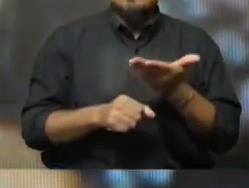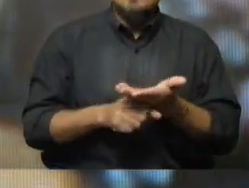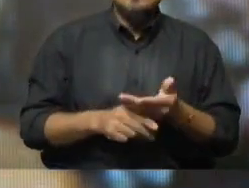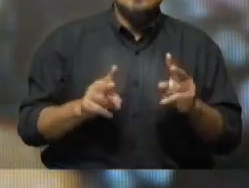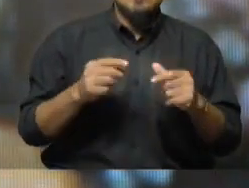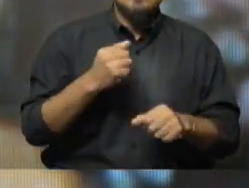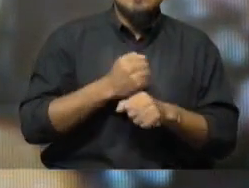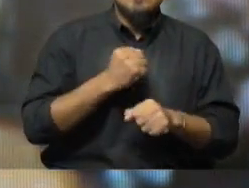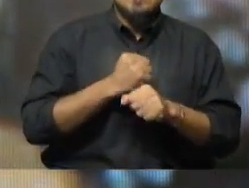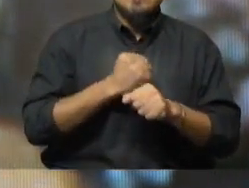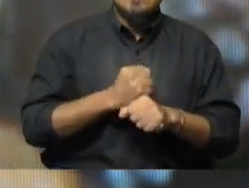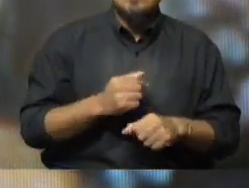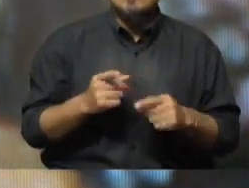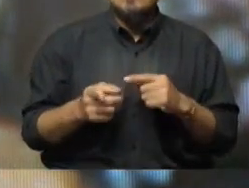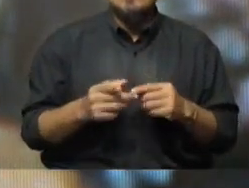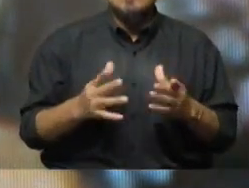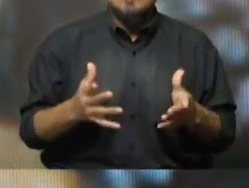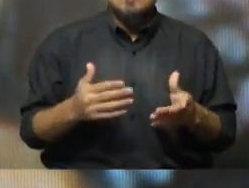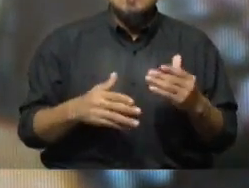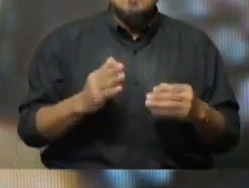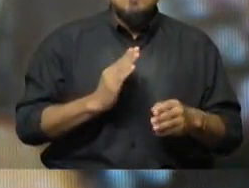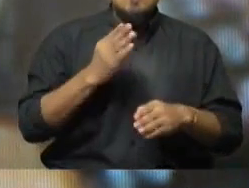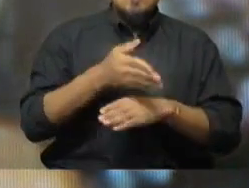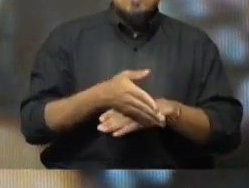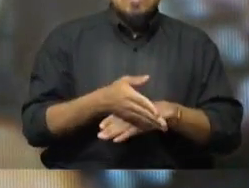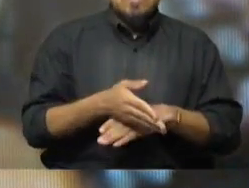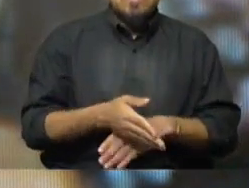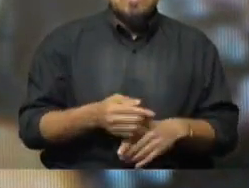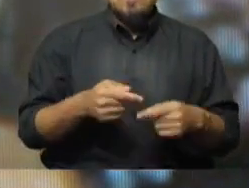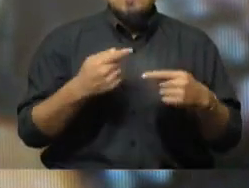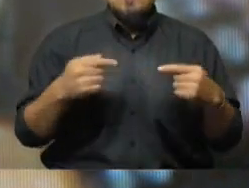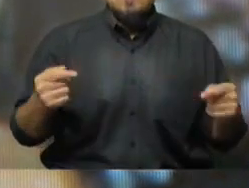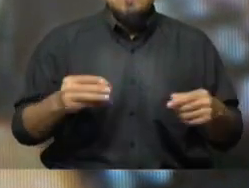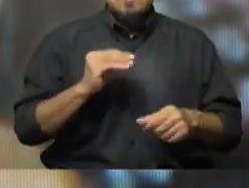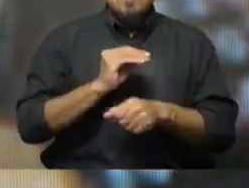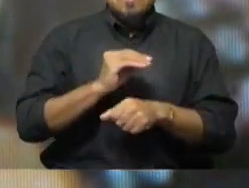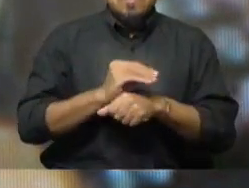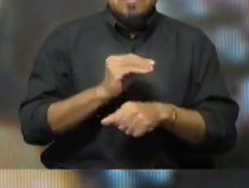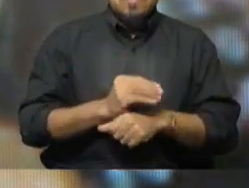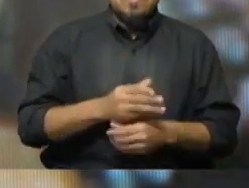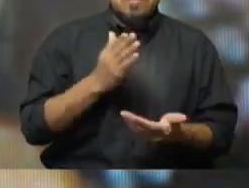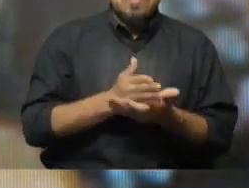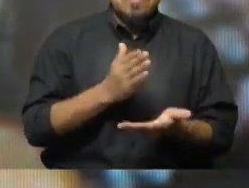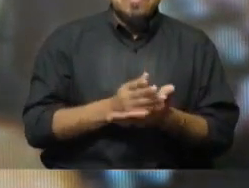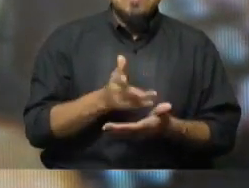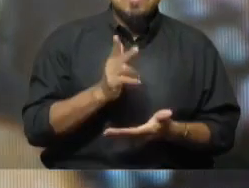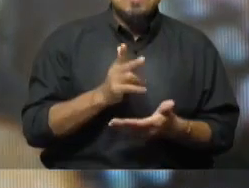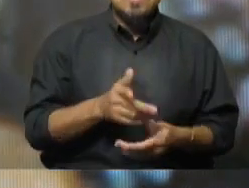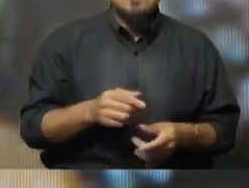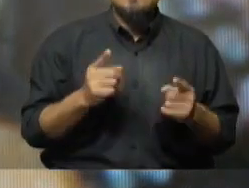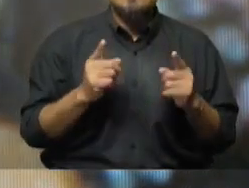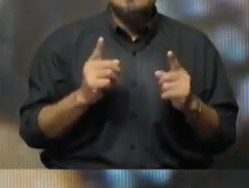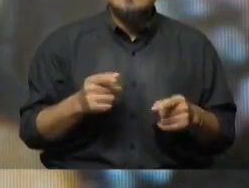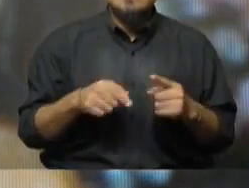También uh-huh. se tiene que tomar de esa manera. Y de acceso a los productos culturales, porque también son derechos humanos y que eso capaz que tampoco se